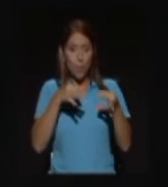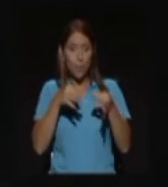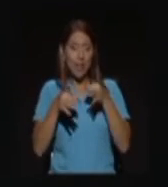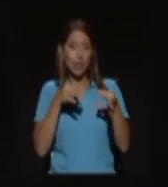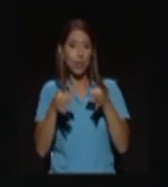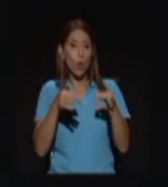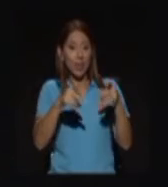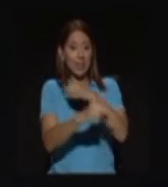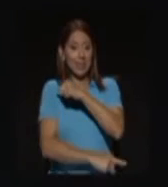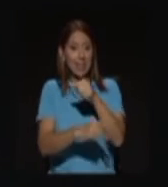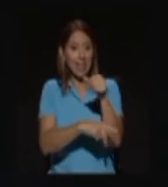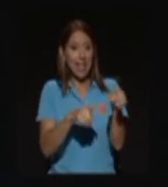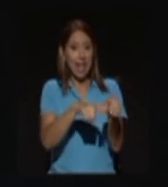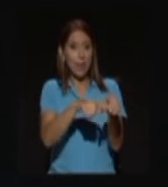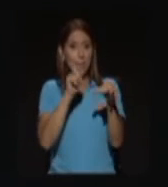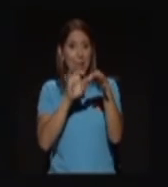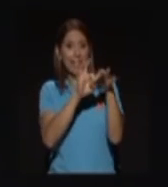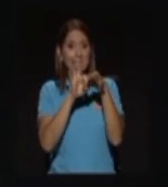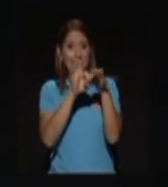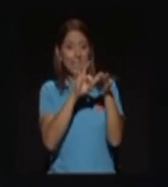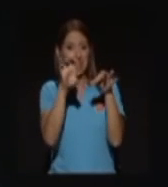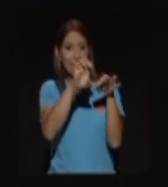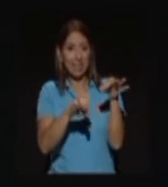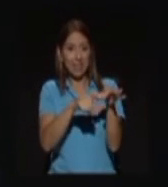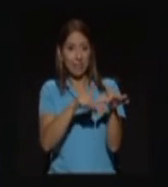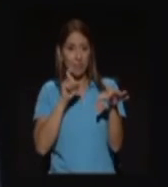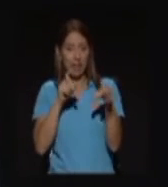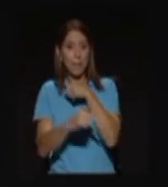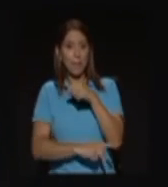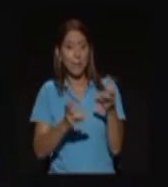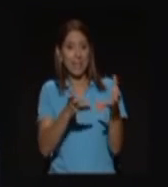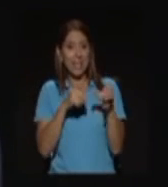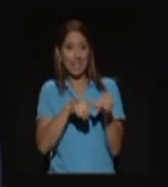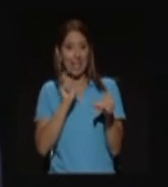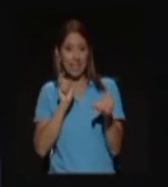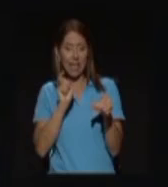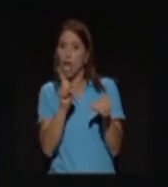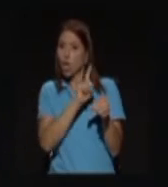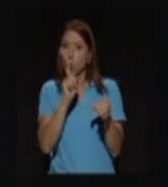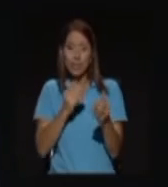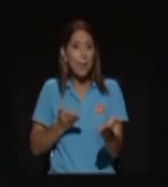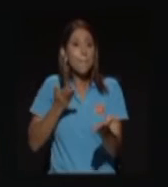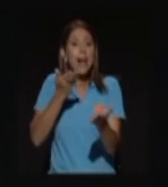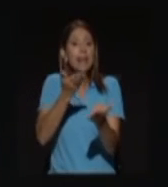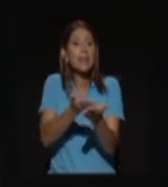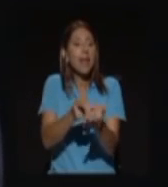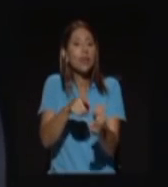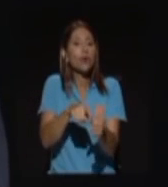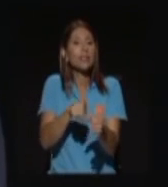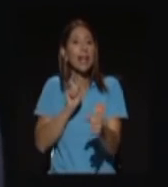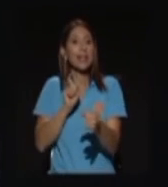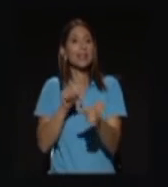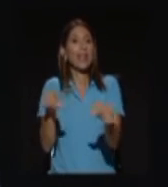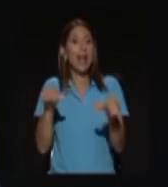quieren salirse de la Unión Europea, no están planteando salirse del área de libre comercio. Lo que quieren